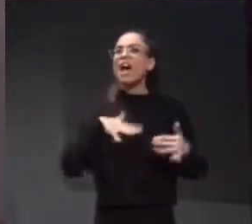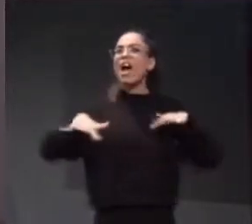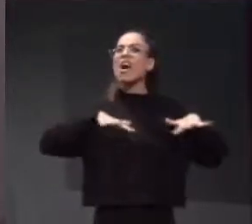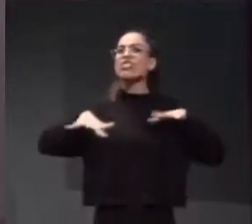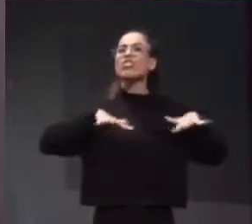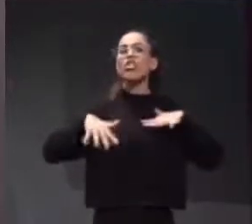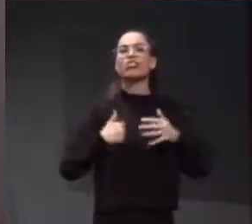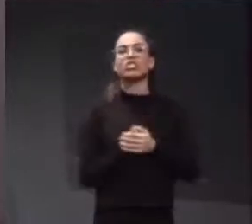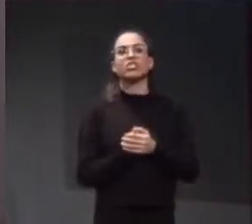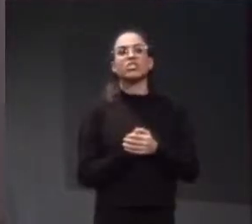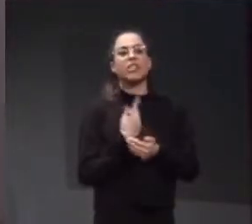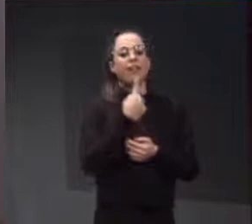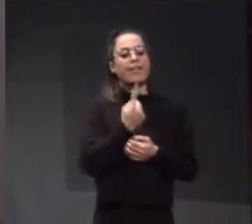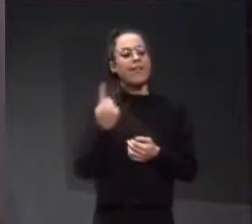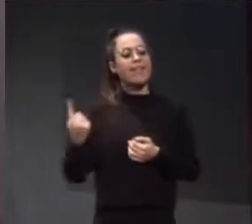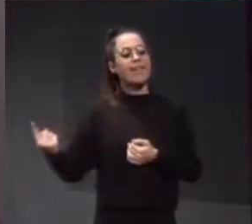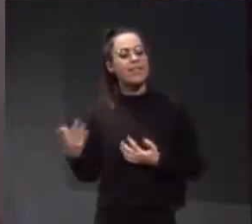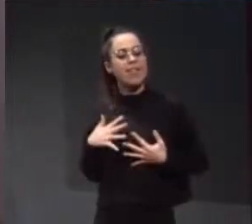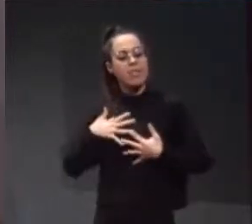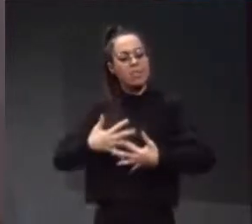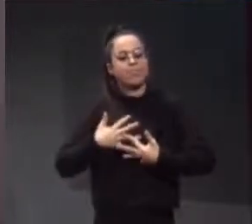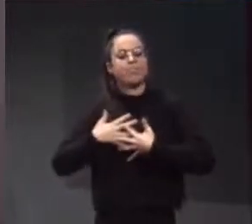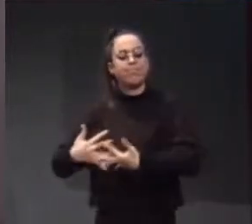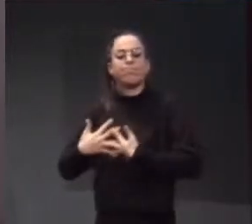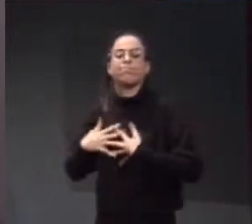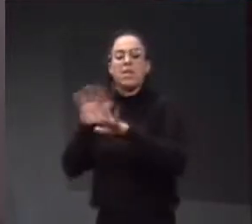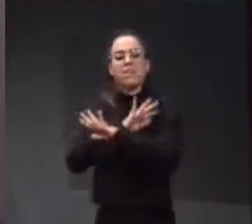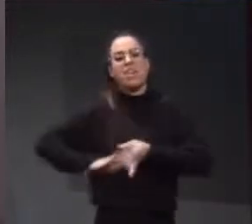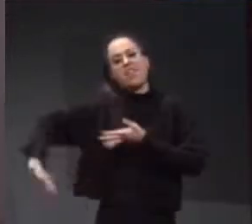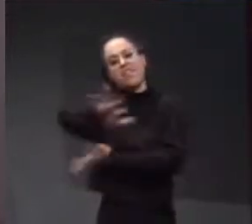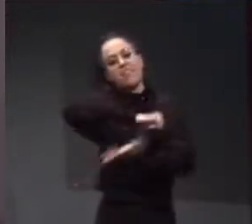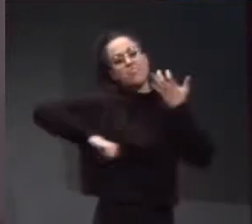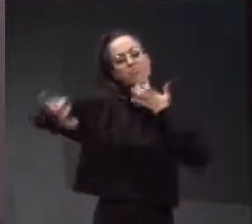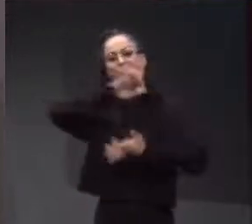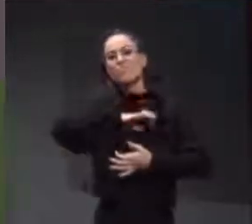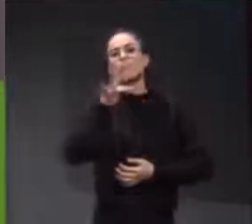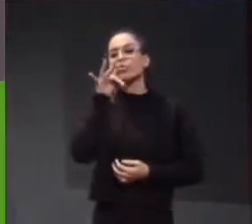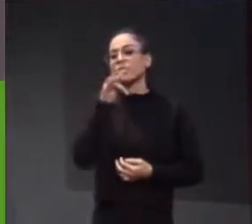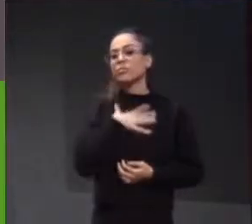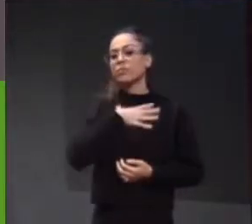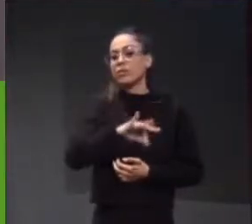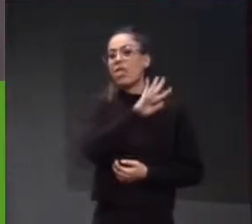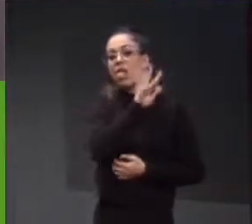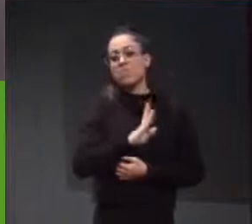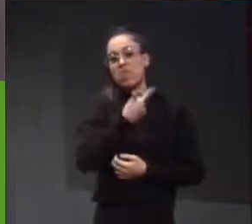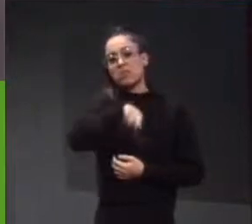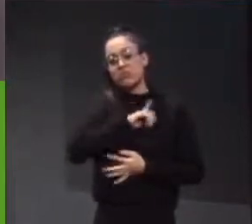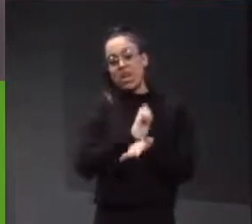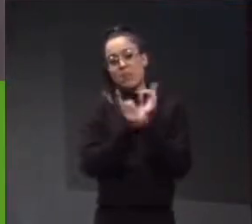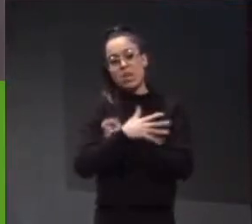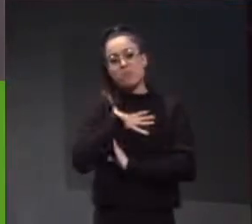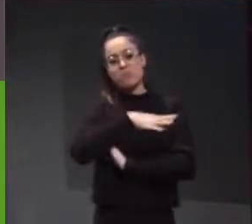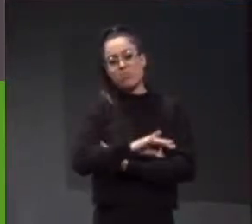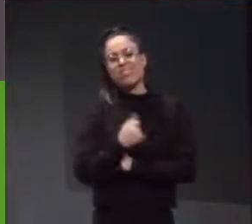acciones de cada uno y cada una y yo creo que esa es un poco las posibilidades que tenemos de que esto cambie y nos lleguemos a esa palabra